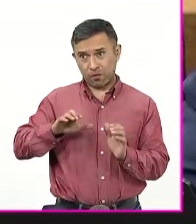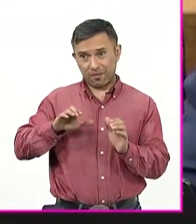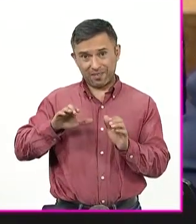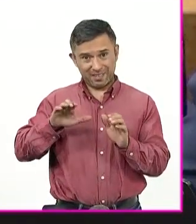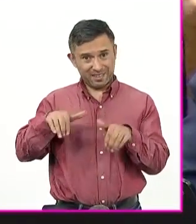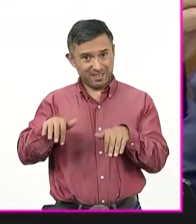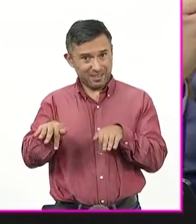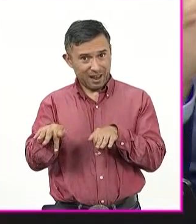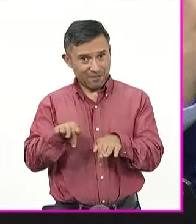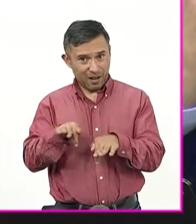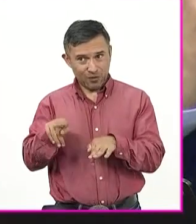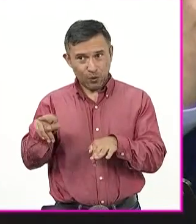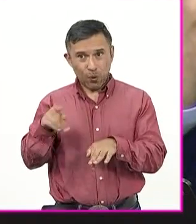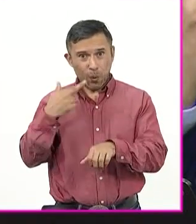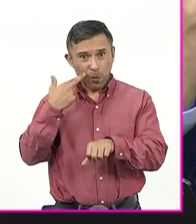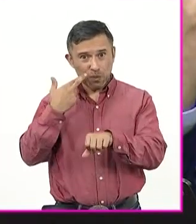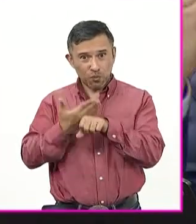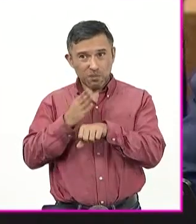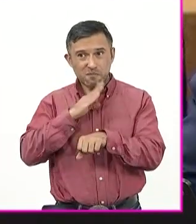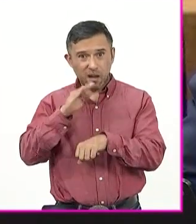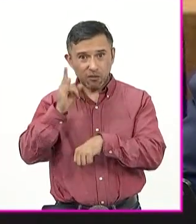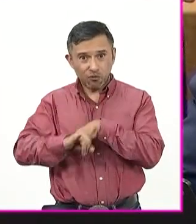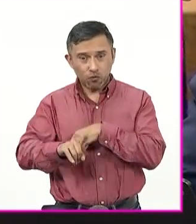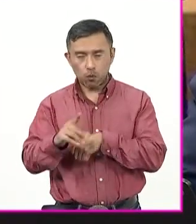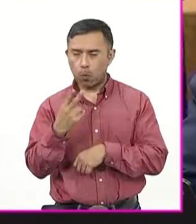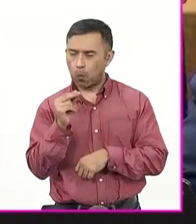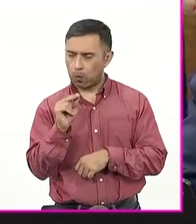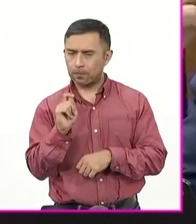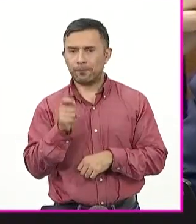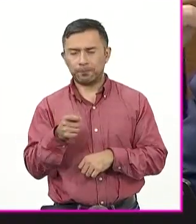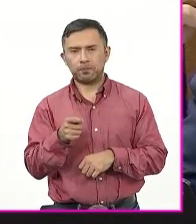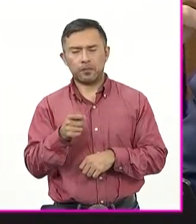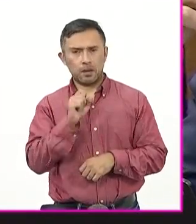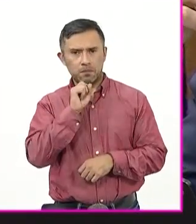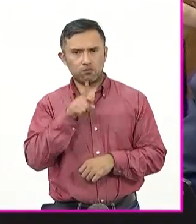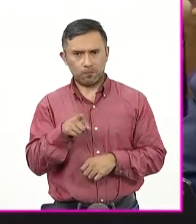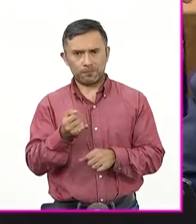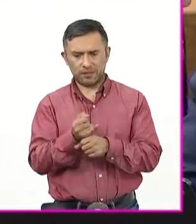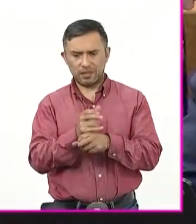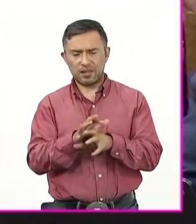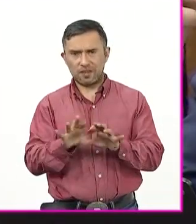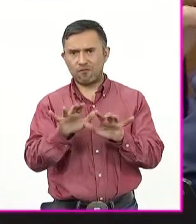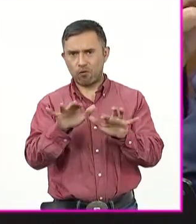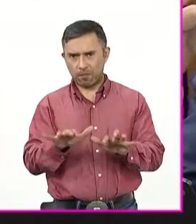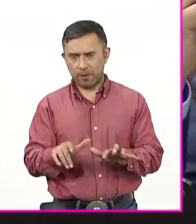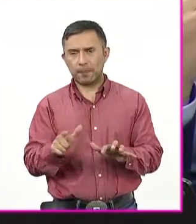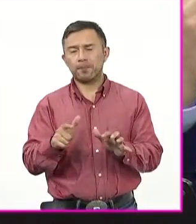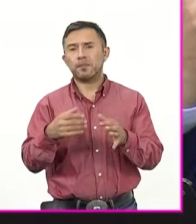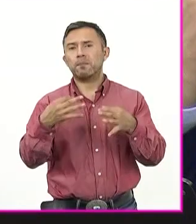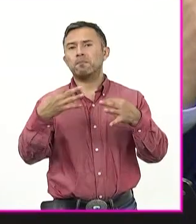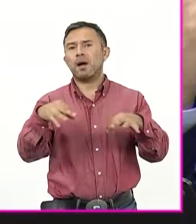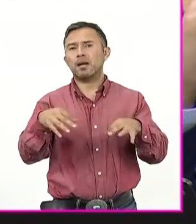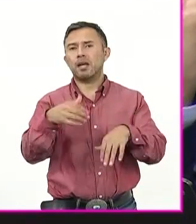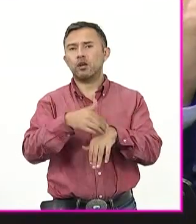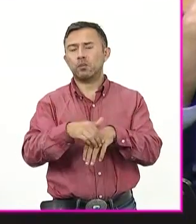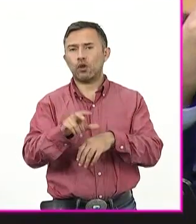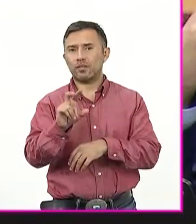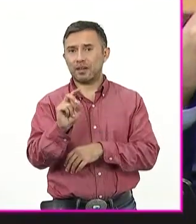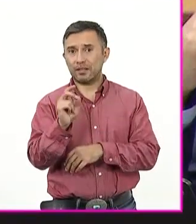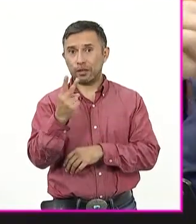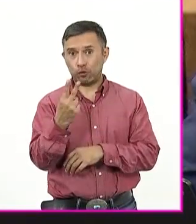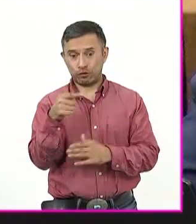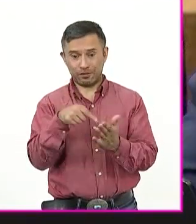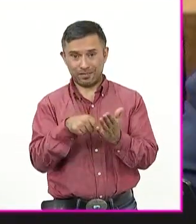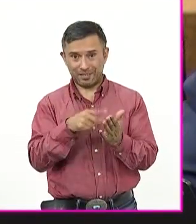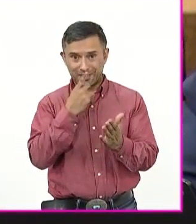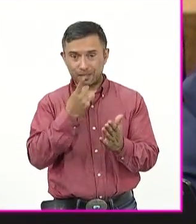Esto, indudablemente, creo que el mismo, como lo señalo, el mismo informe en su página 32 lo indica, habla